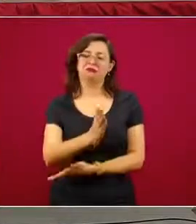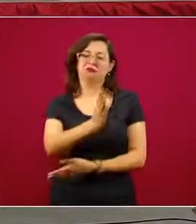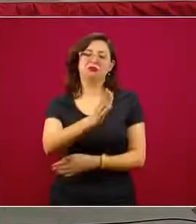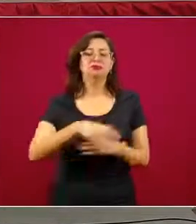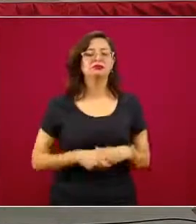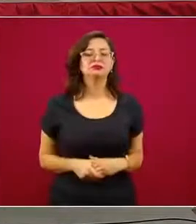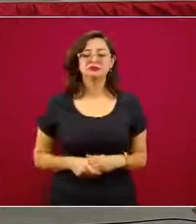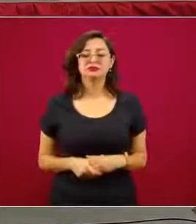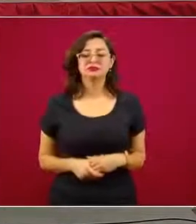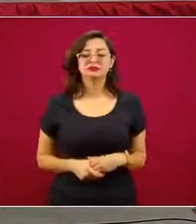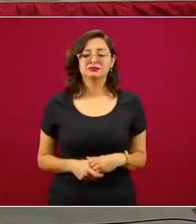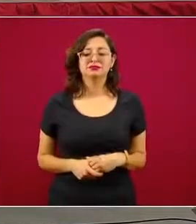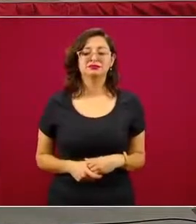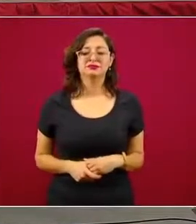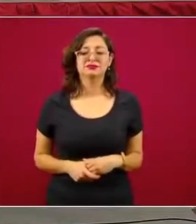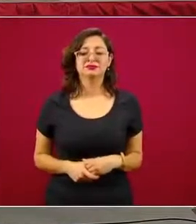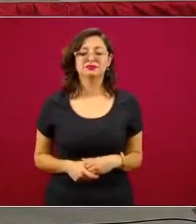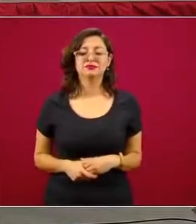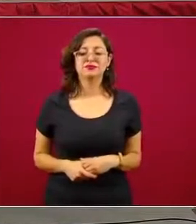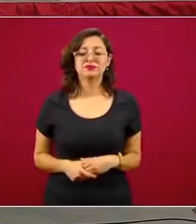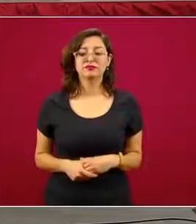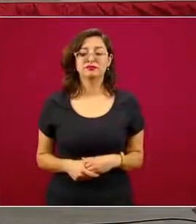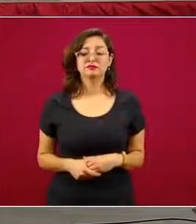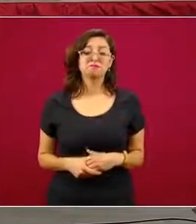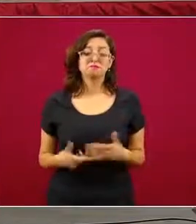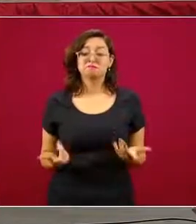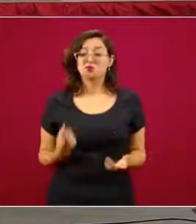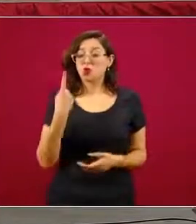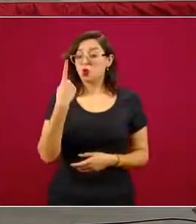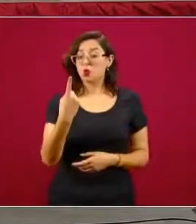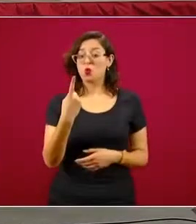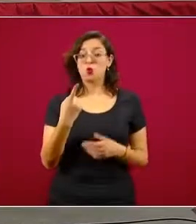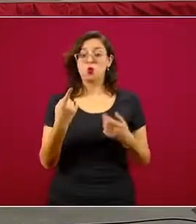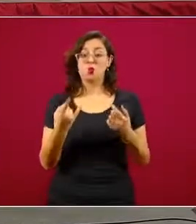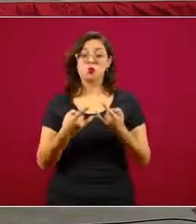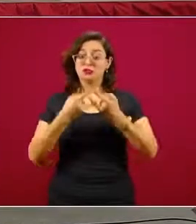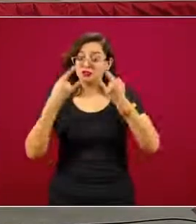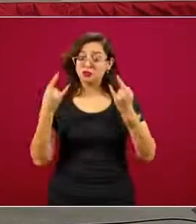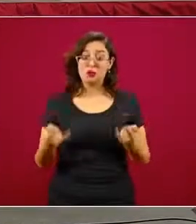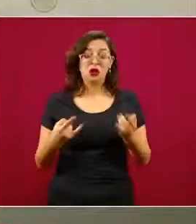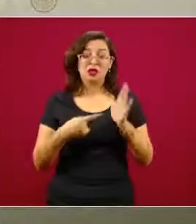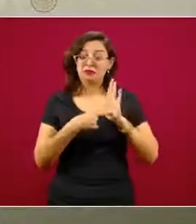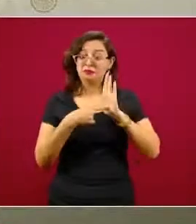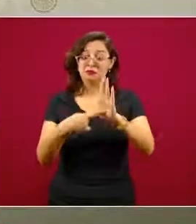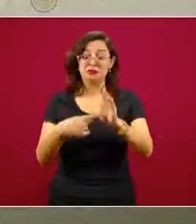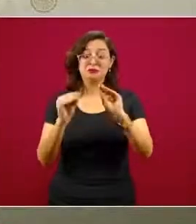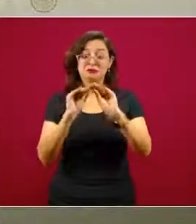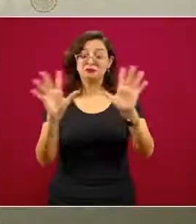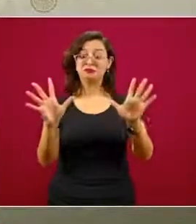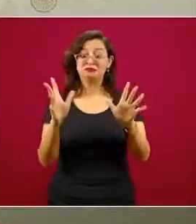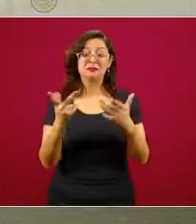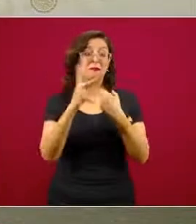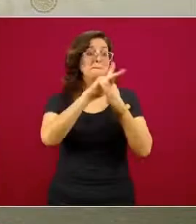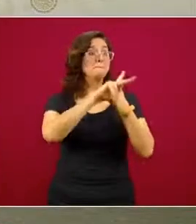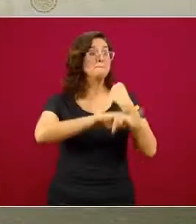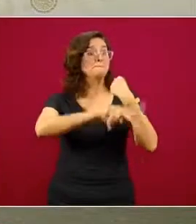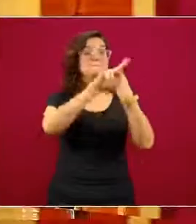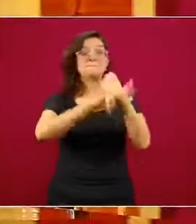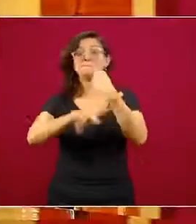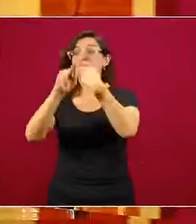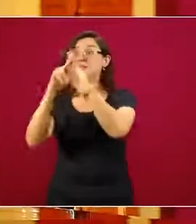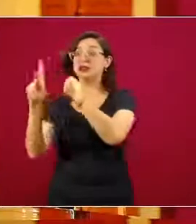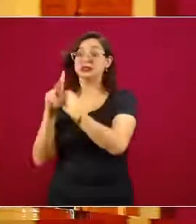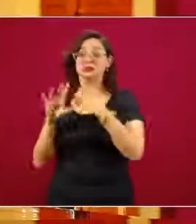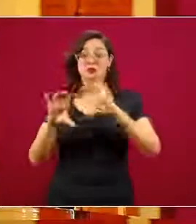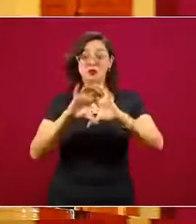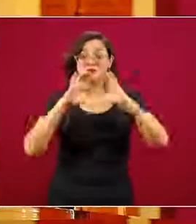aislamiento. Una de las demostraciones directas hoy, en tiempos del COVID, todos los países,